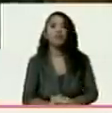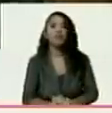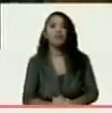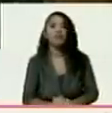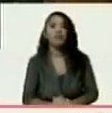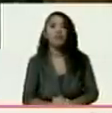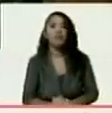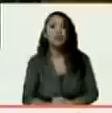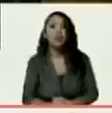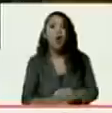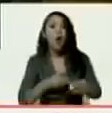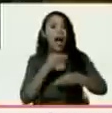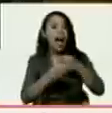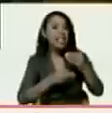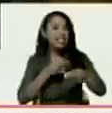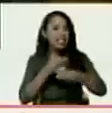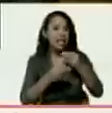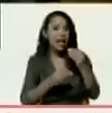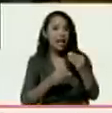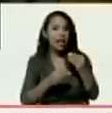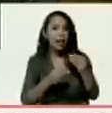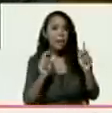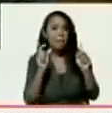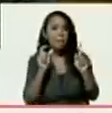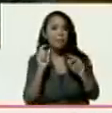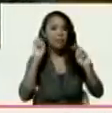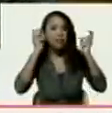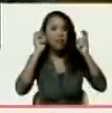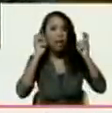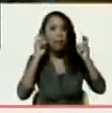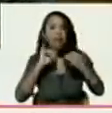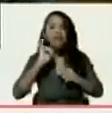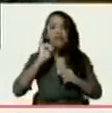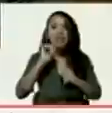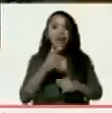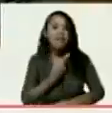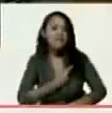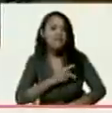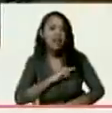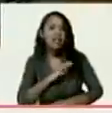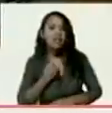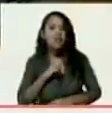O de generar matrices de mentiras, noticias falsas sobre nuestro país.